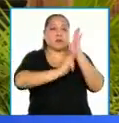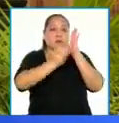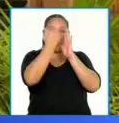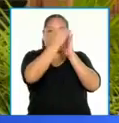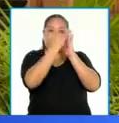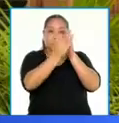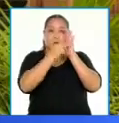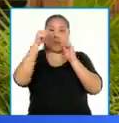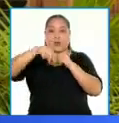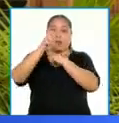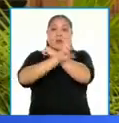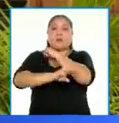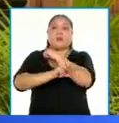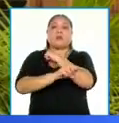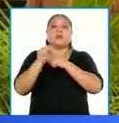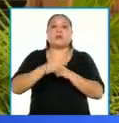país.